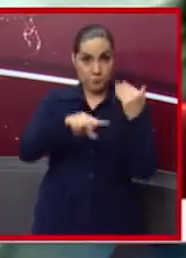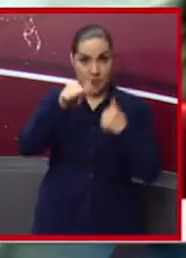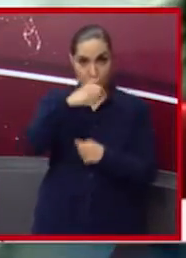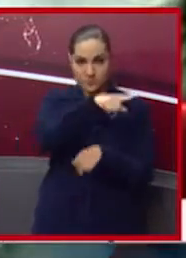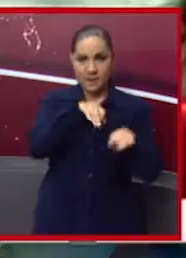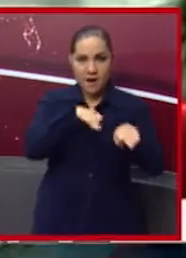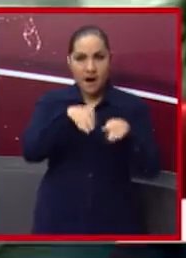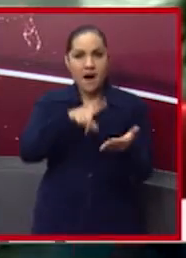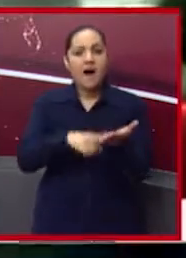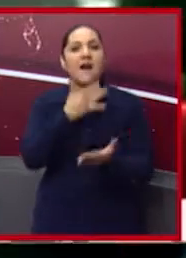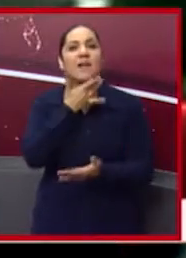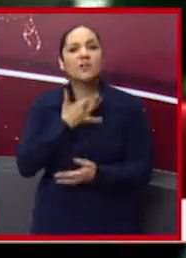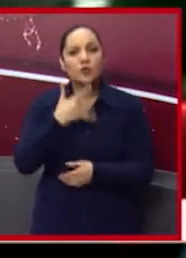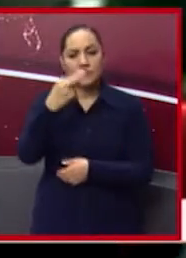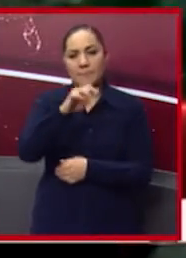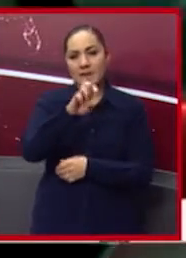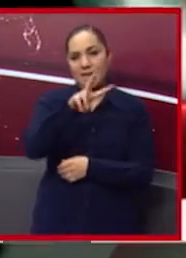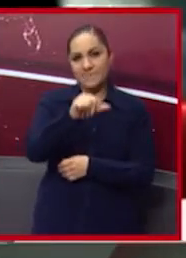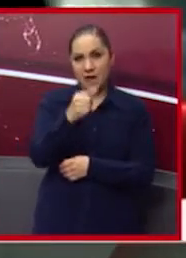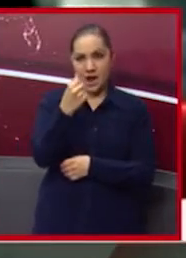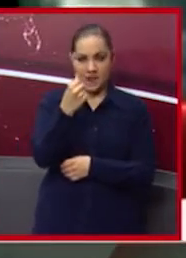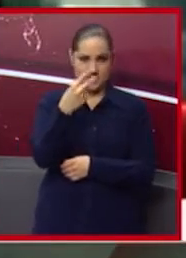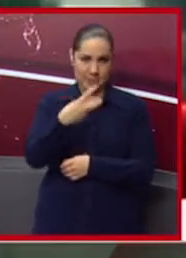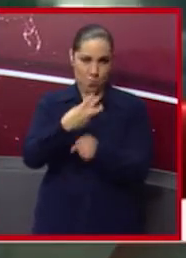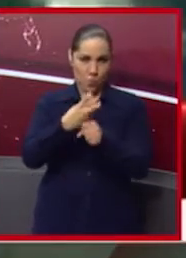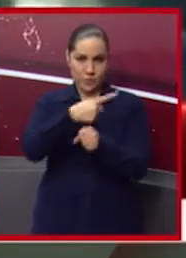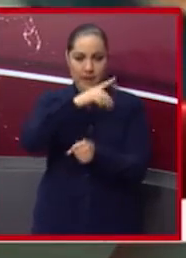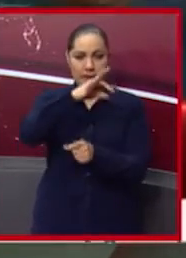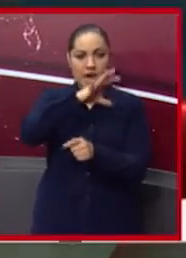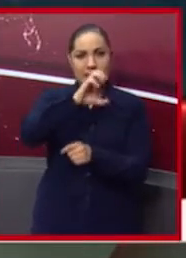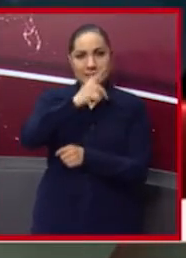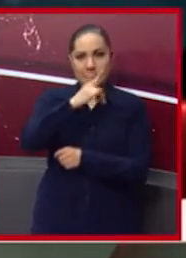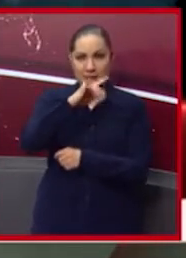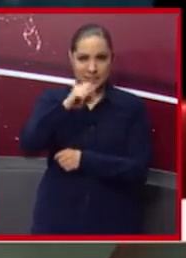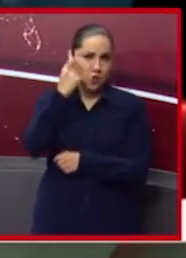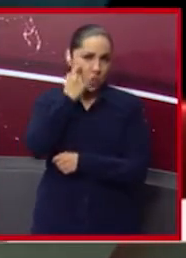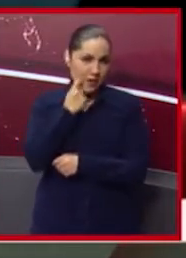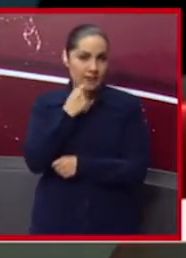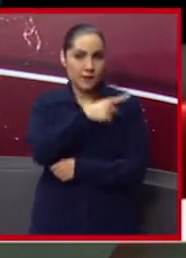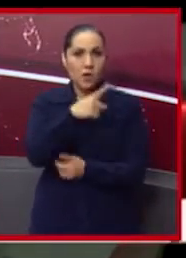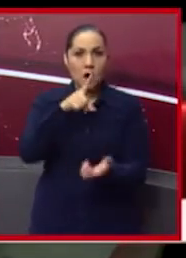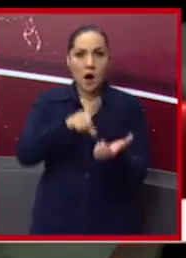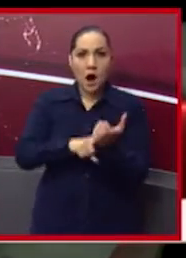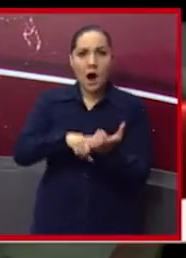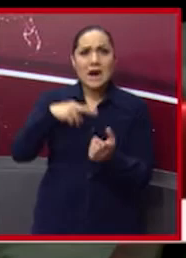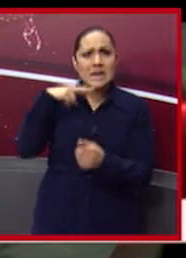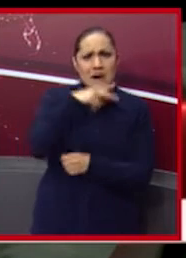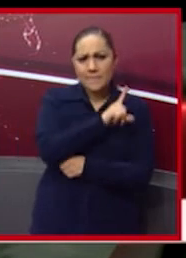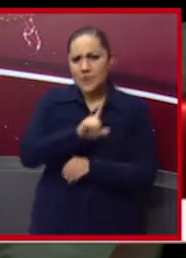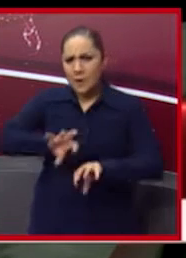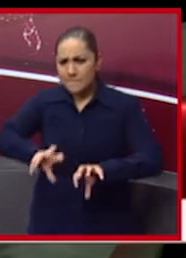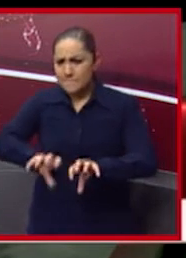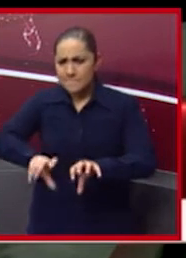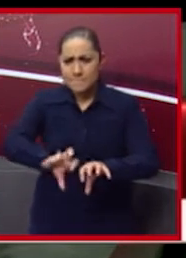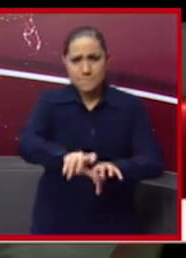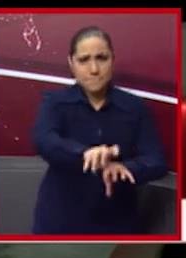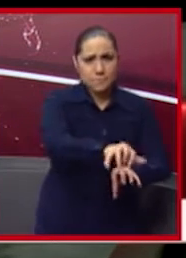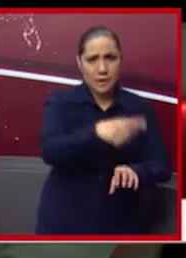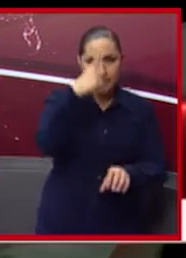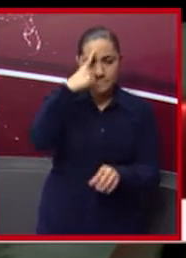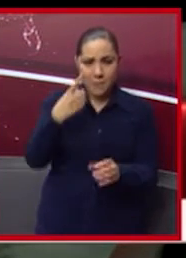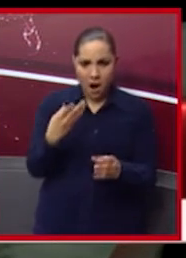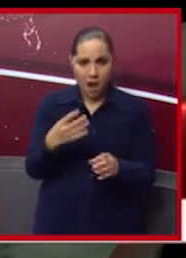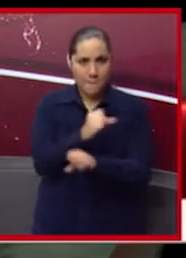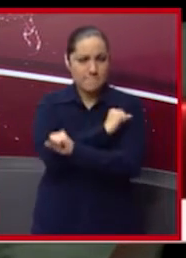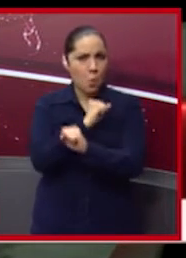gasolinera eba segunda en chilpancingo evitó una explosión al cerrar al cerrar las válvulas y evitar la muerte de decenas de personas